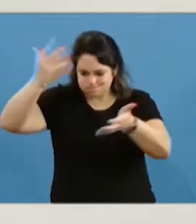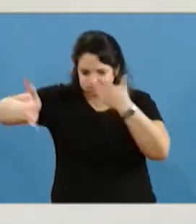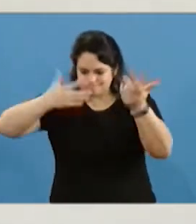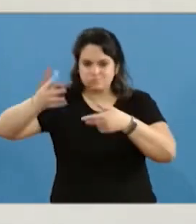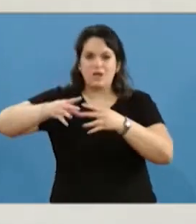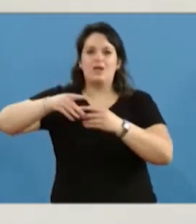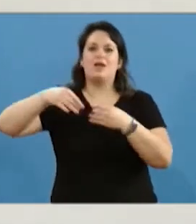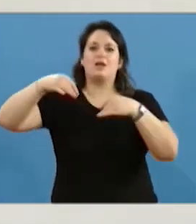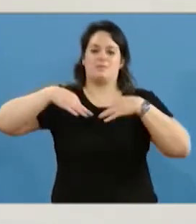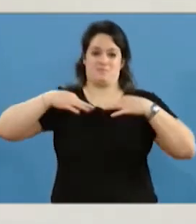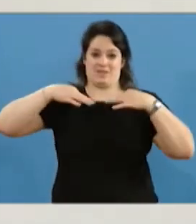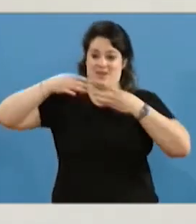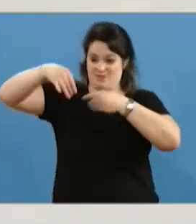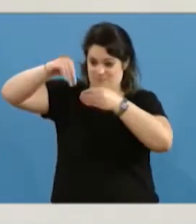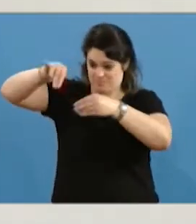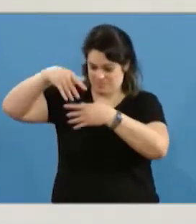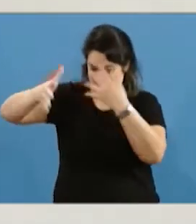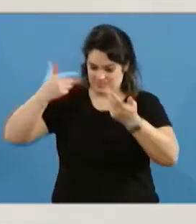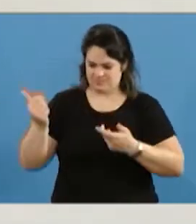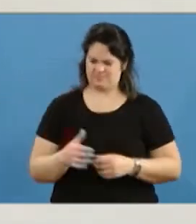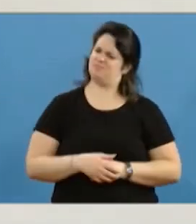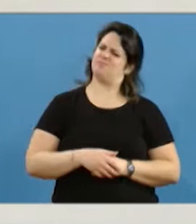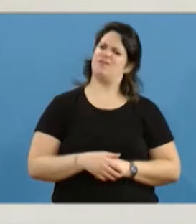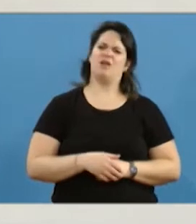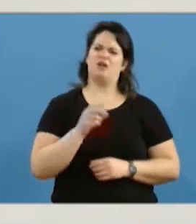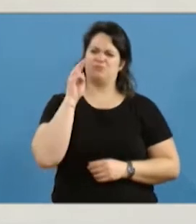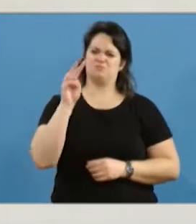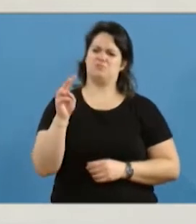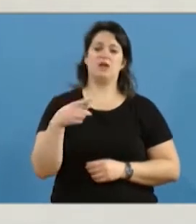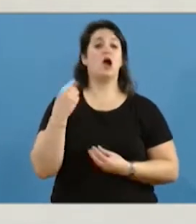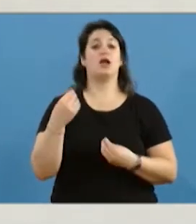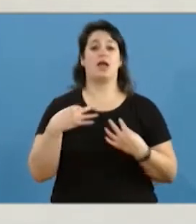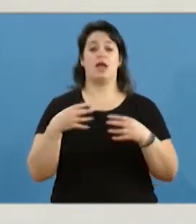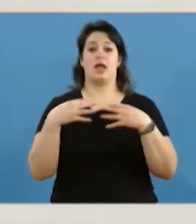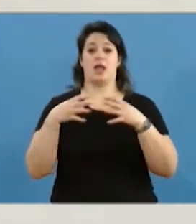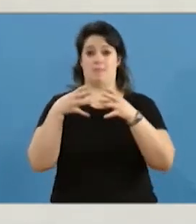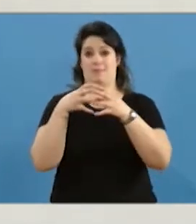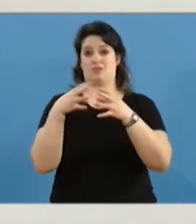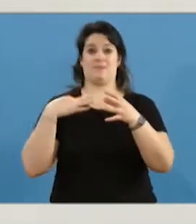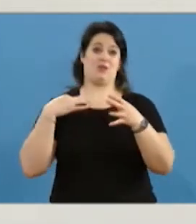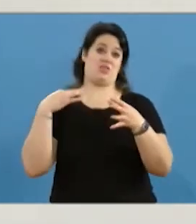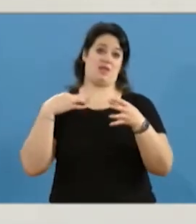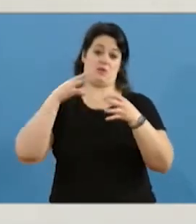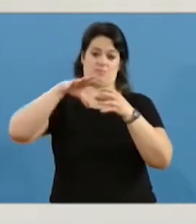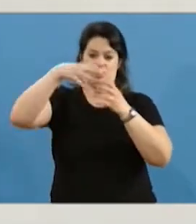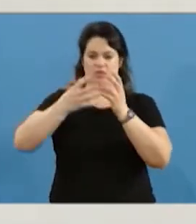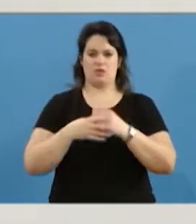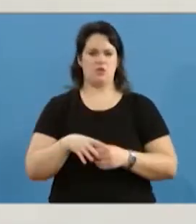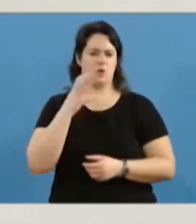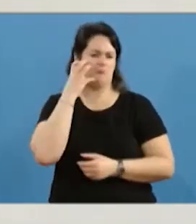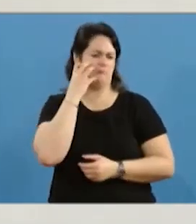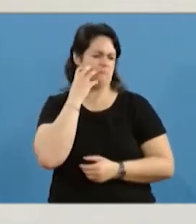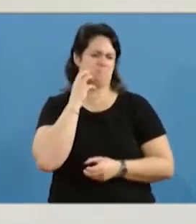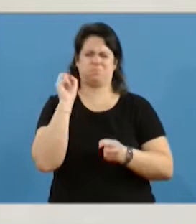trapos. Cuando me di cuenta que quería hacer una pelota de trapo, me vino un